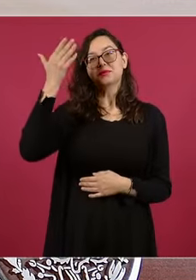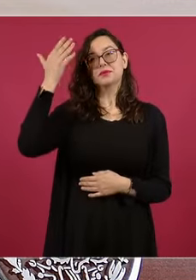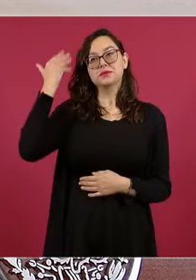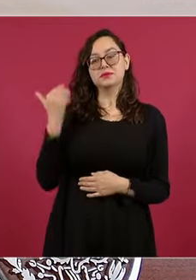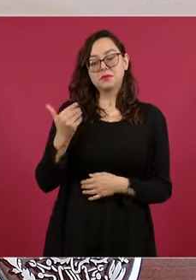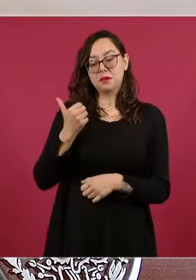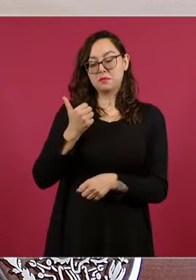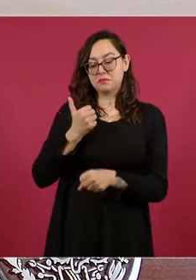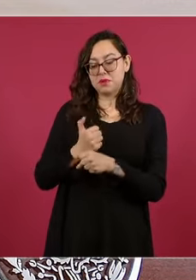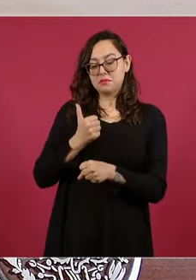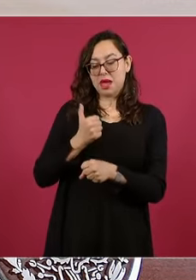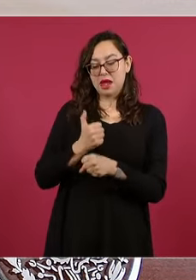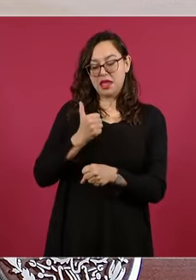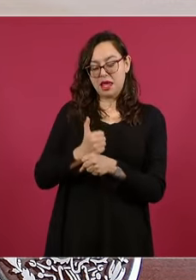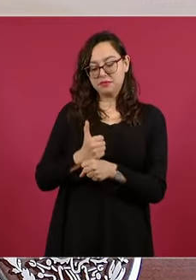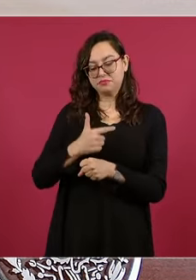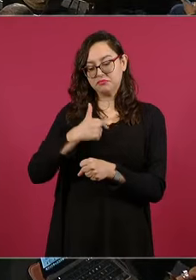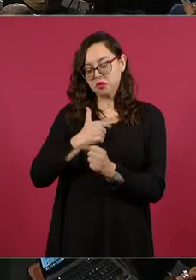en mi pueblo no había secundaria.